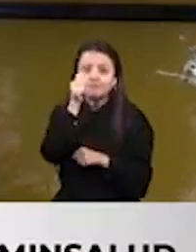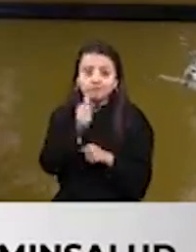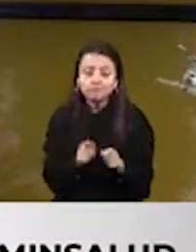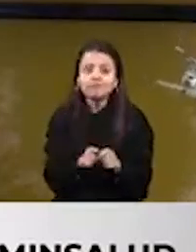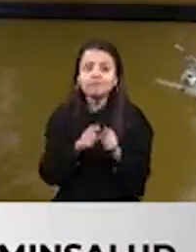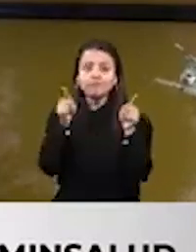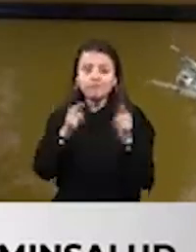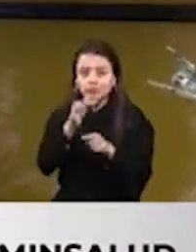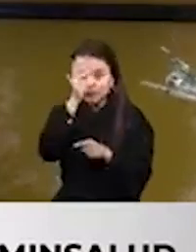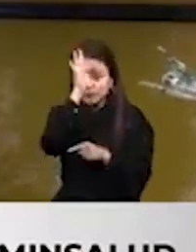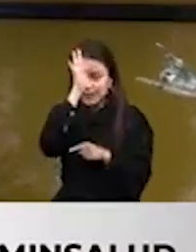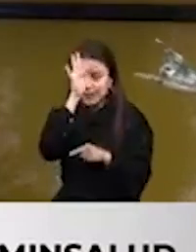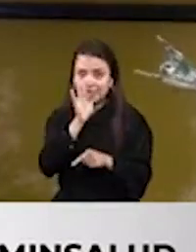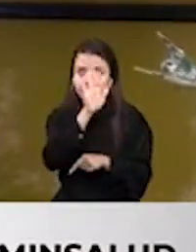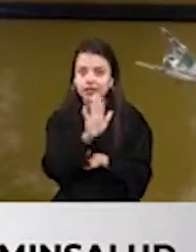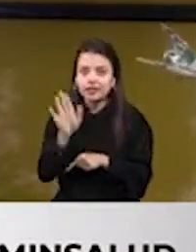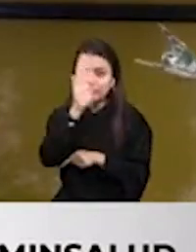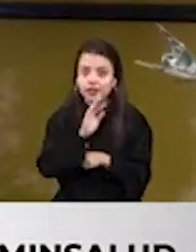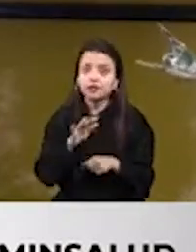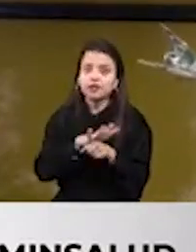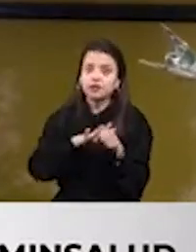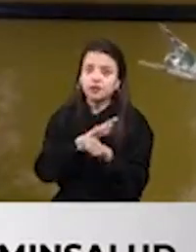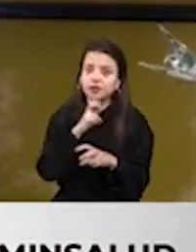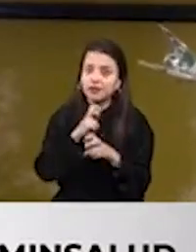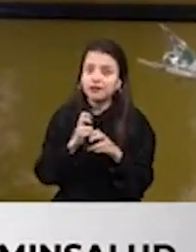en medio de toda esta grave situación de la salud.